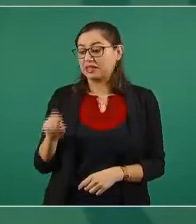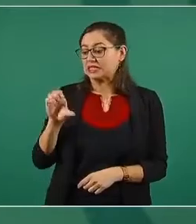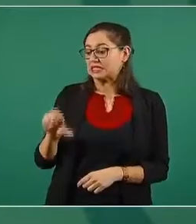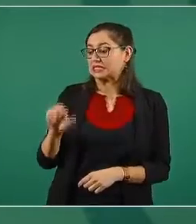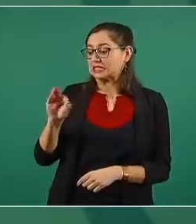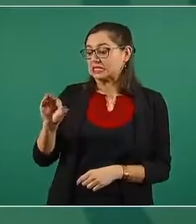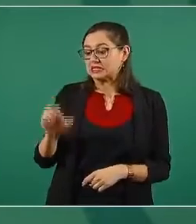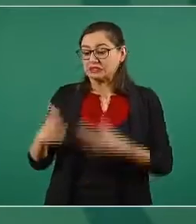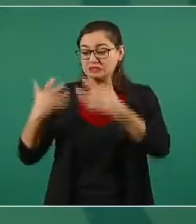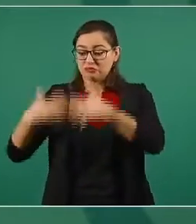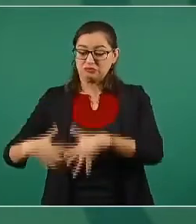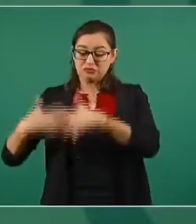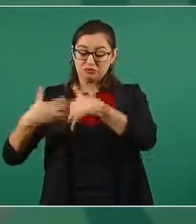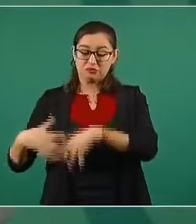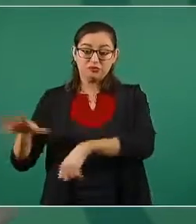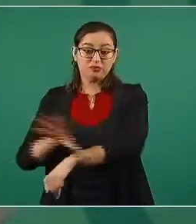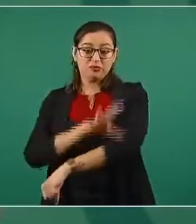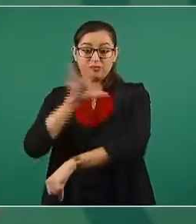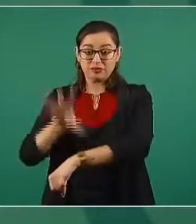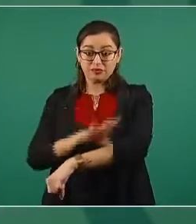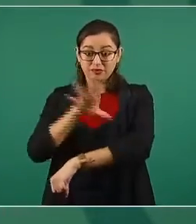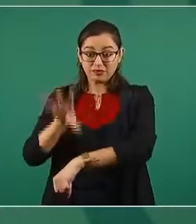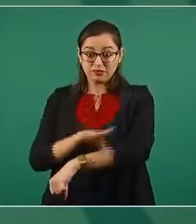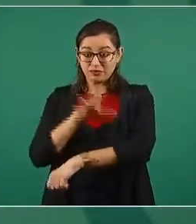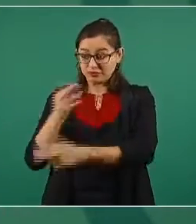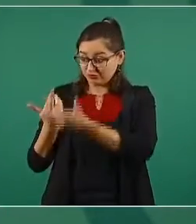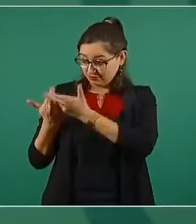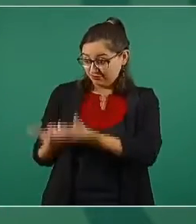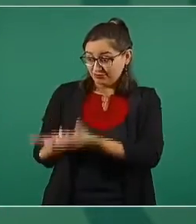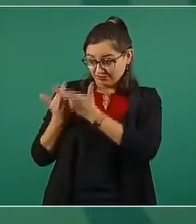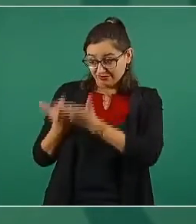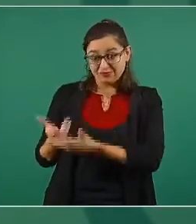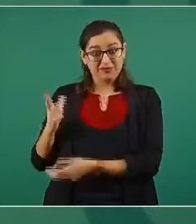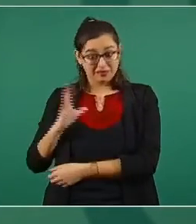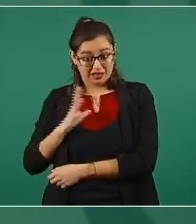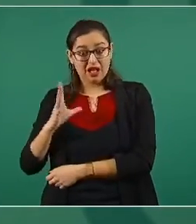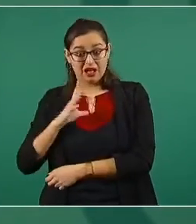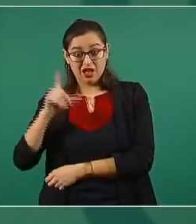de Electricidad no les permitían